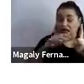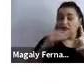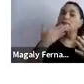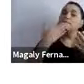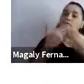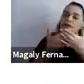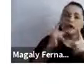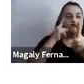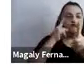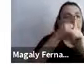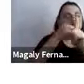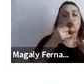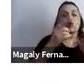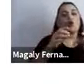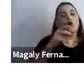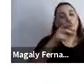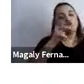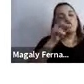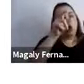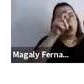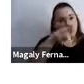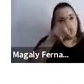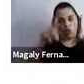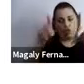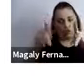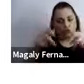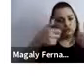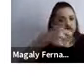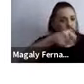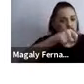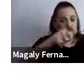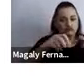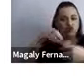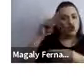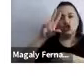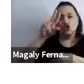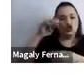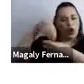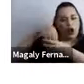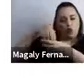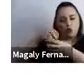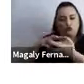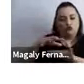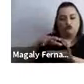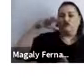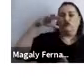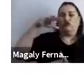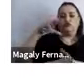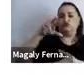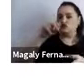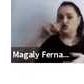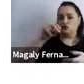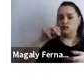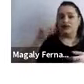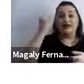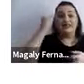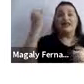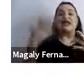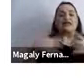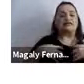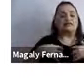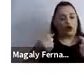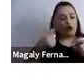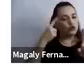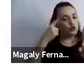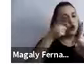y no la ambición de acúmulo de los recursos. Las conclusiones, por lo tanto, es que la equidad en salud es un